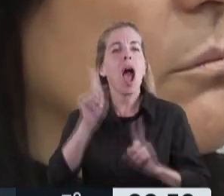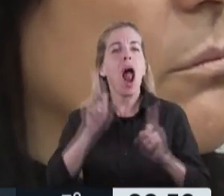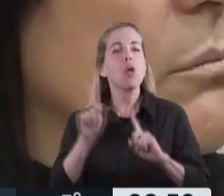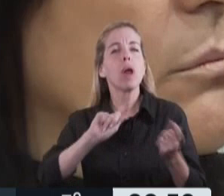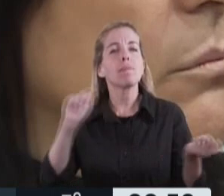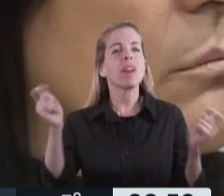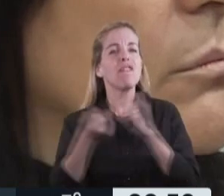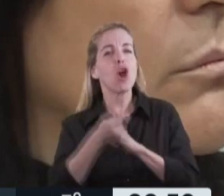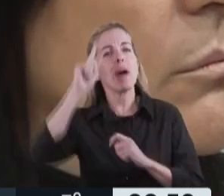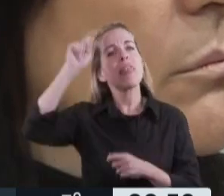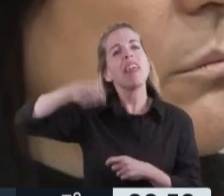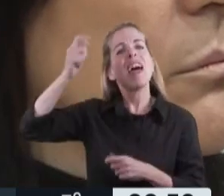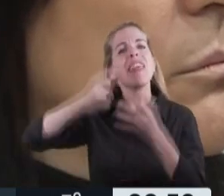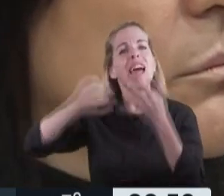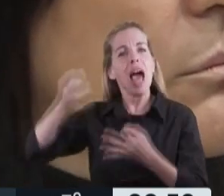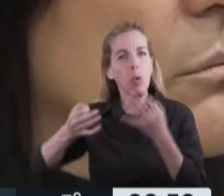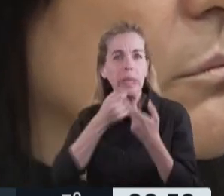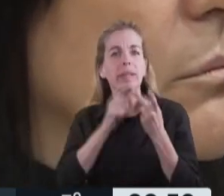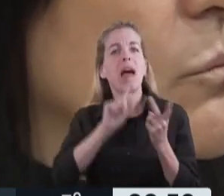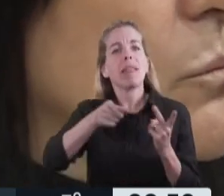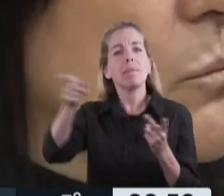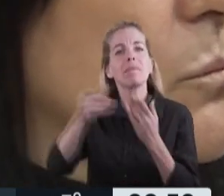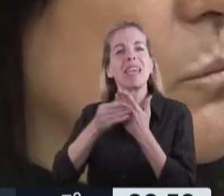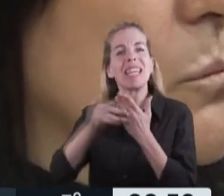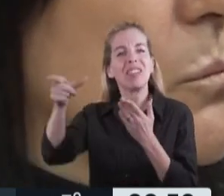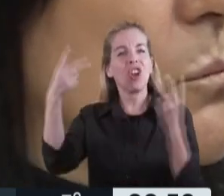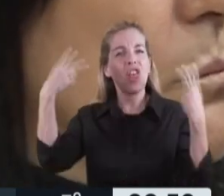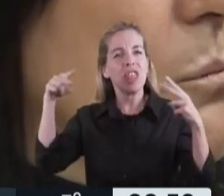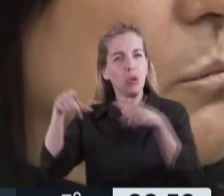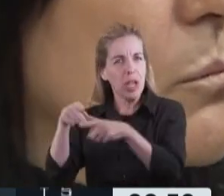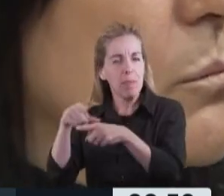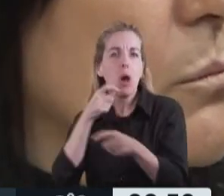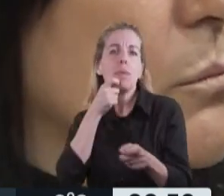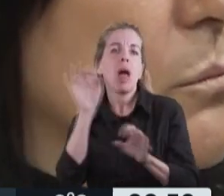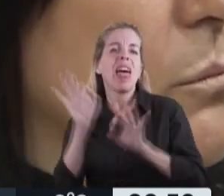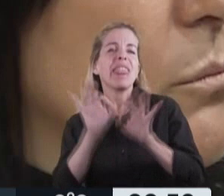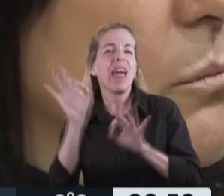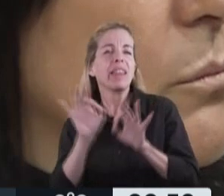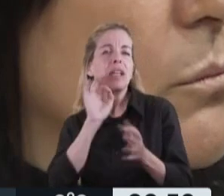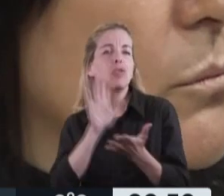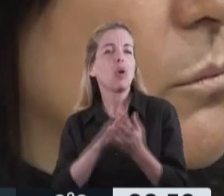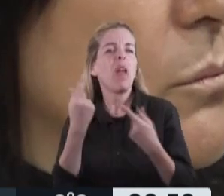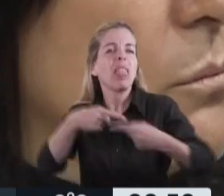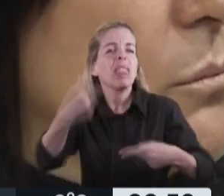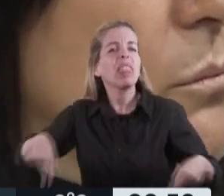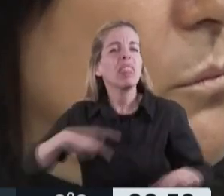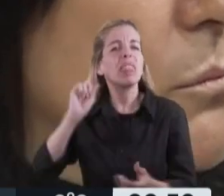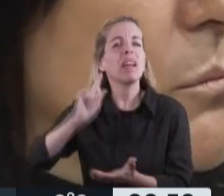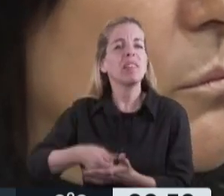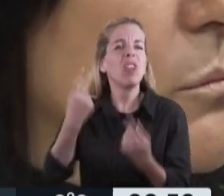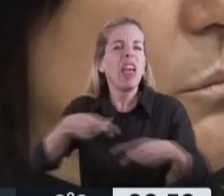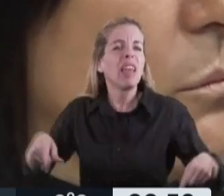y también al ministro la mens si podría dar más detalles sobre qué medidas están trabajando con una ministra